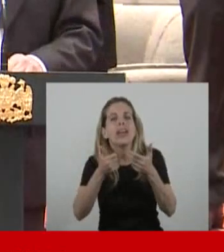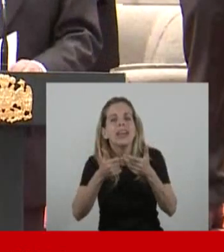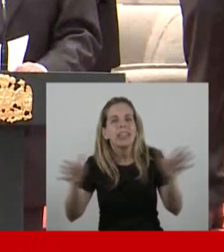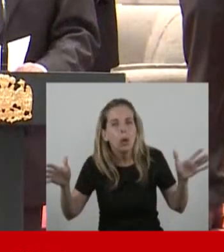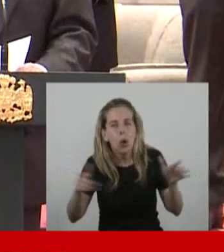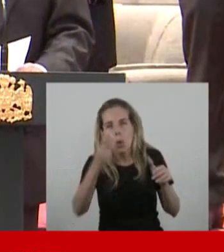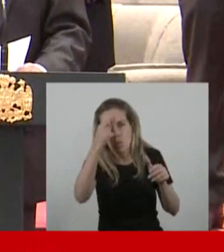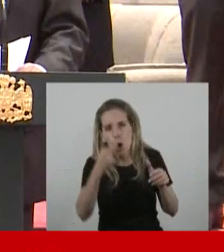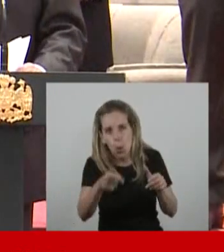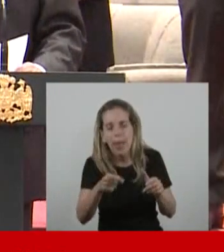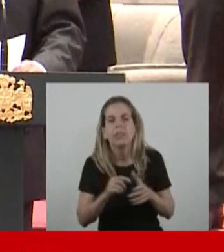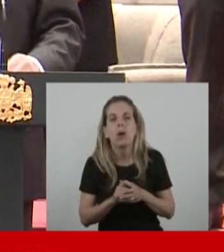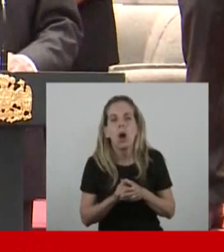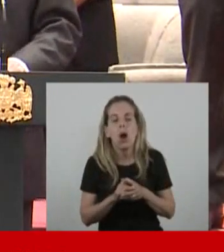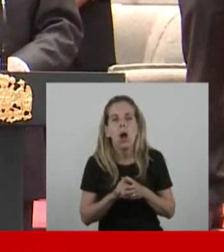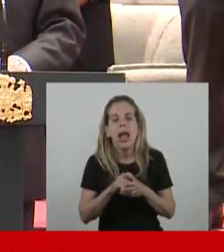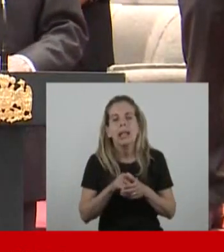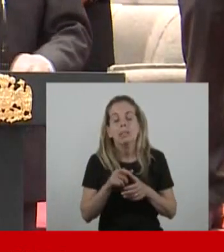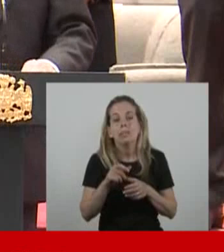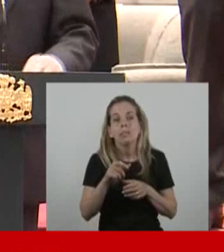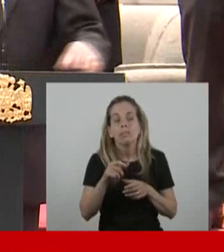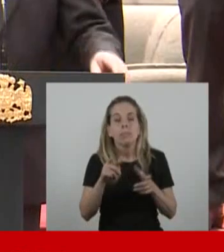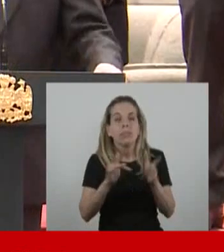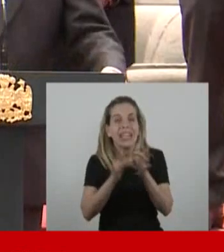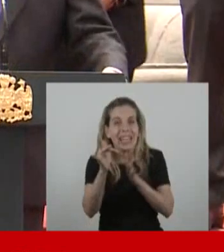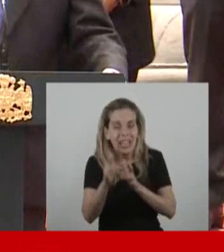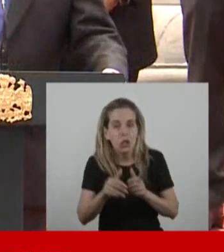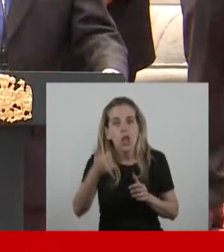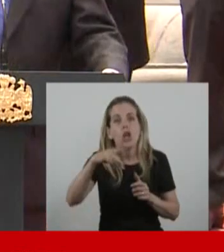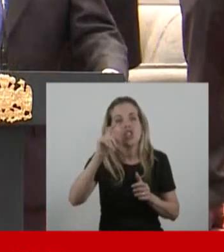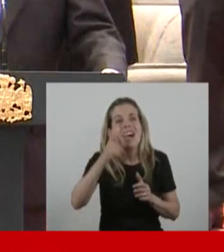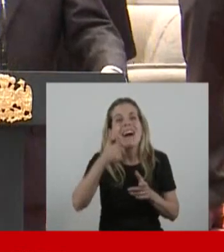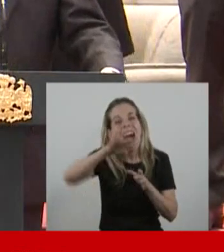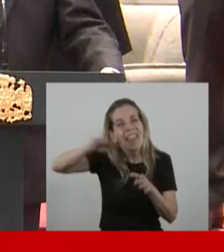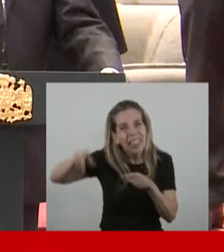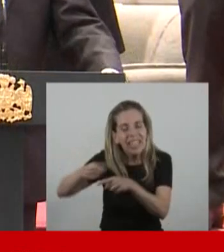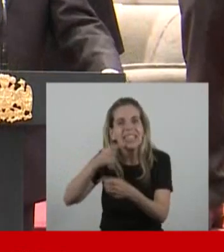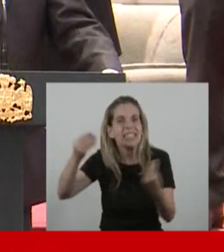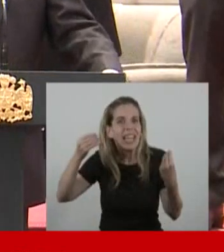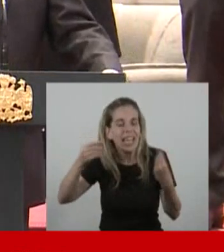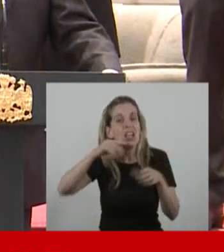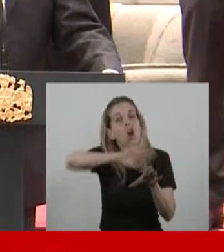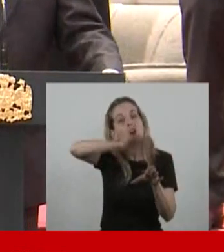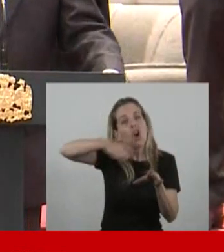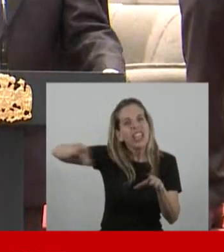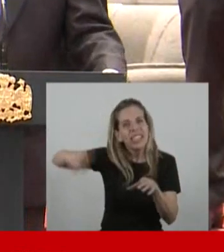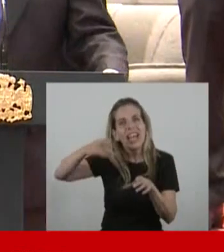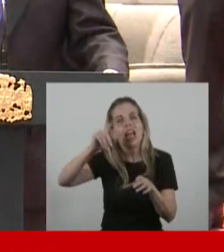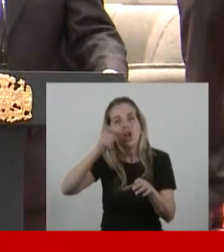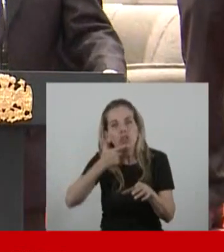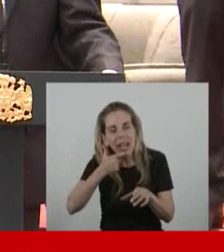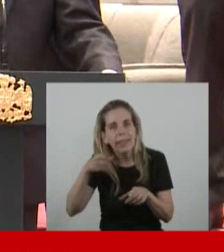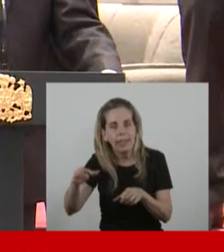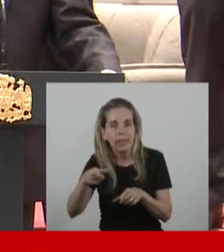el monumento, ¿cierto?, el Cristo Redentor de los Andes, en las alturas de la cordillera de los Andes. Y él